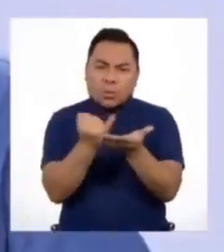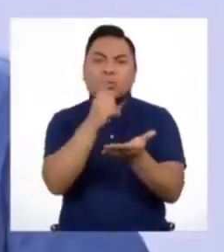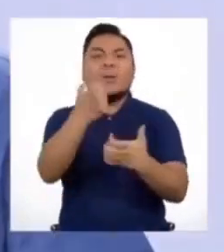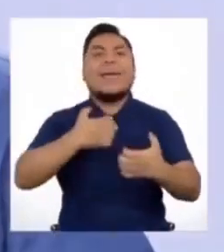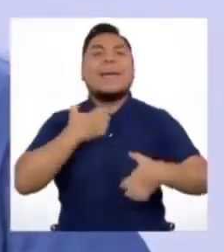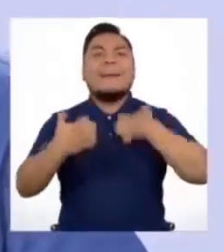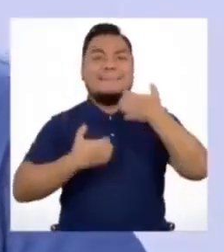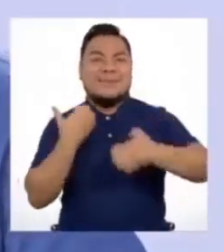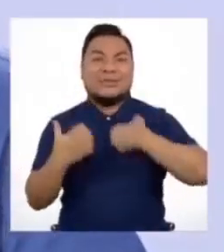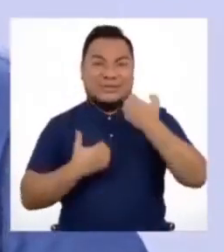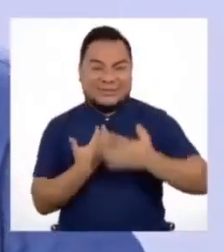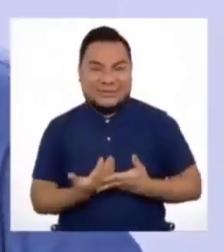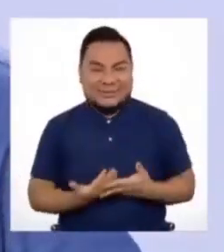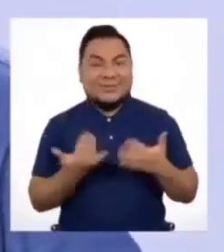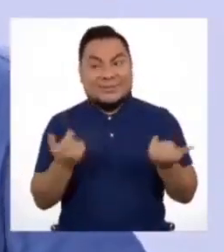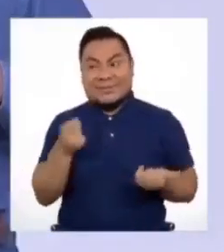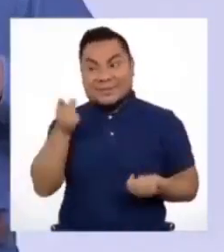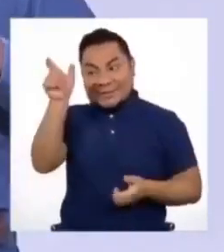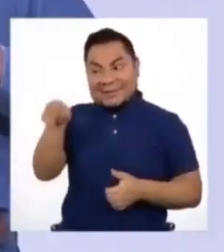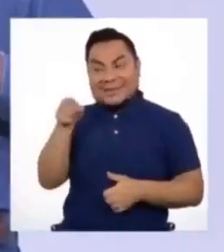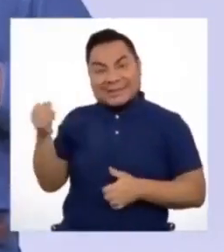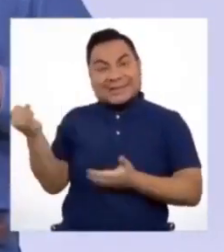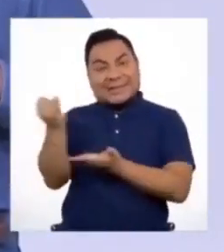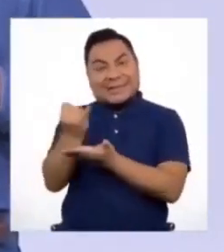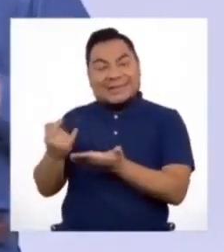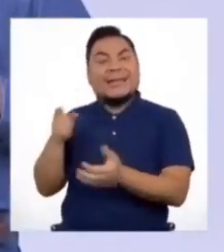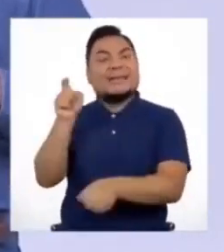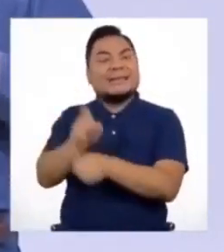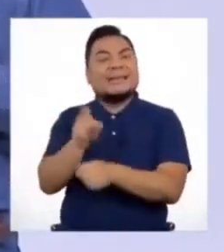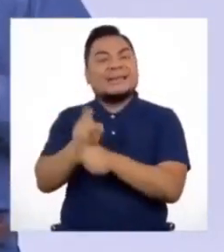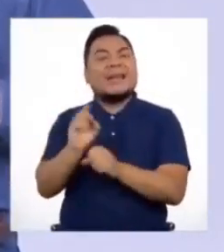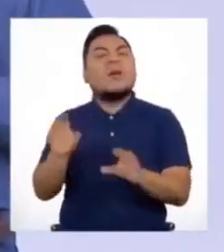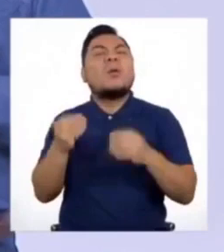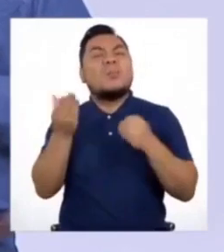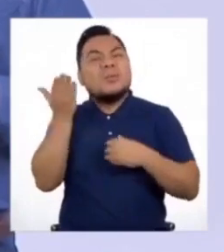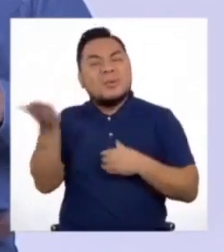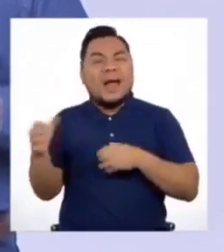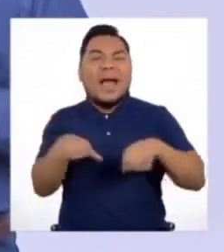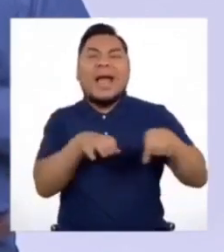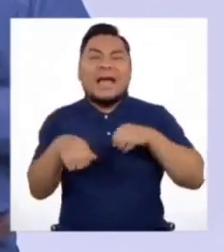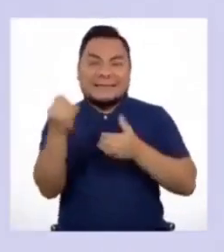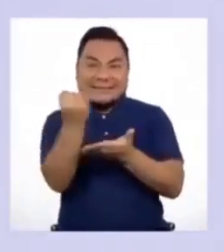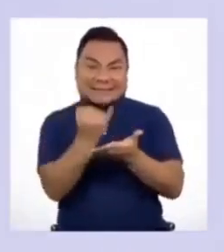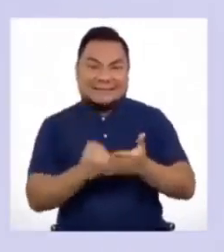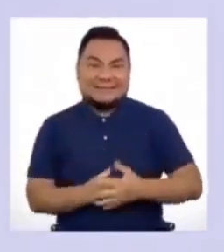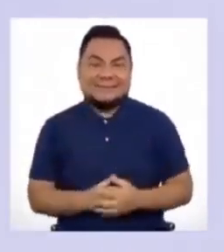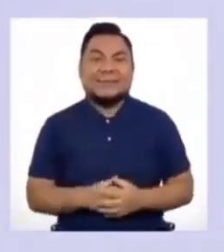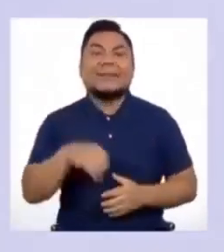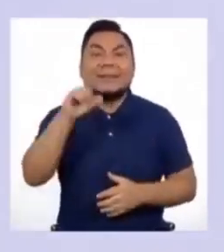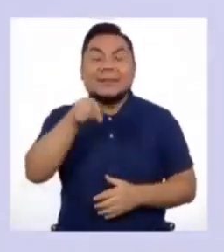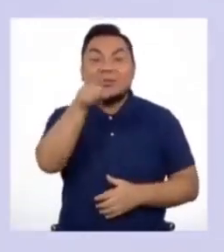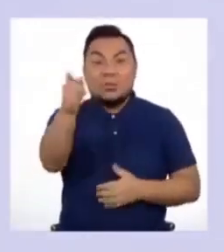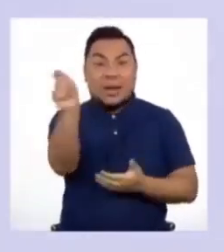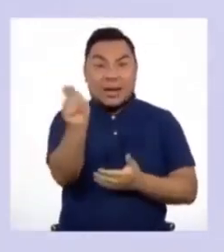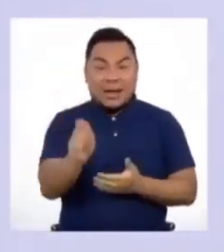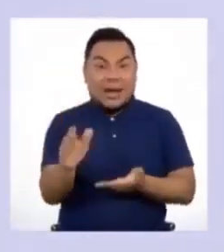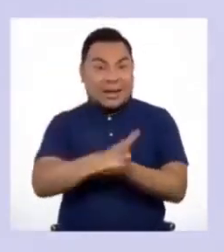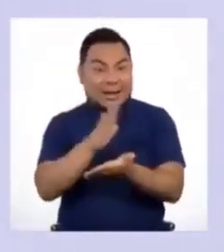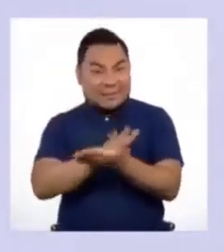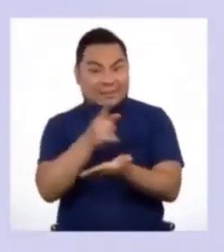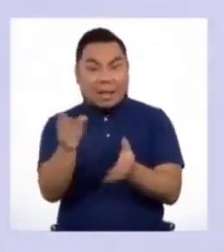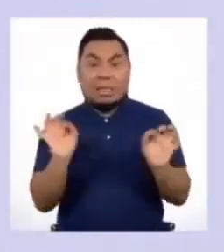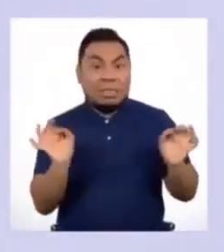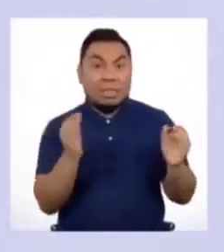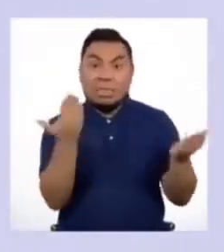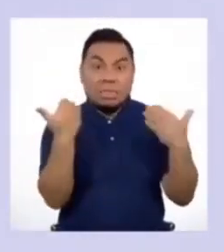emociones y para eso nuestro artista nos va a enseñar cómo es que él hace sus trazos. Ve por tu lápiz y tu papel si no lo tienes